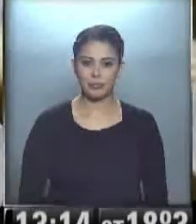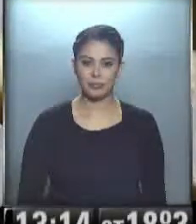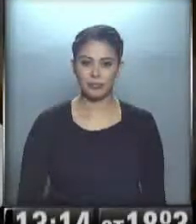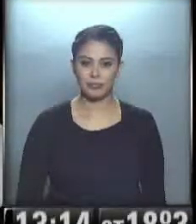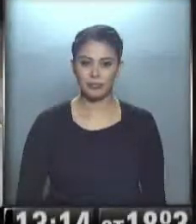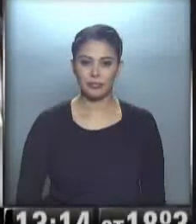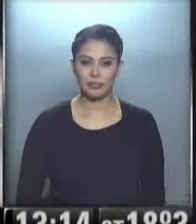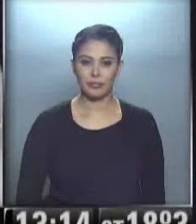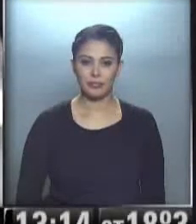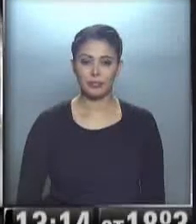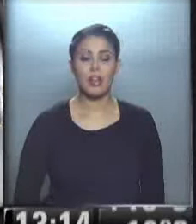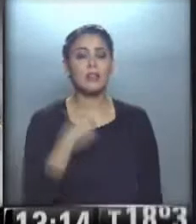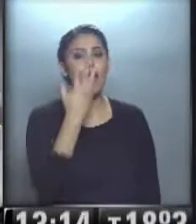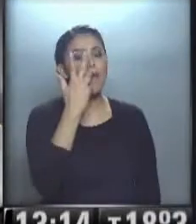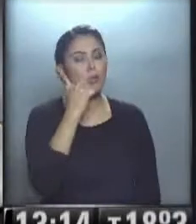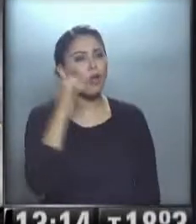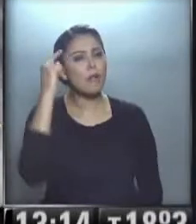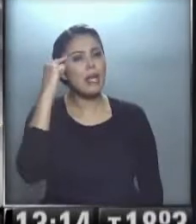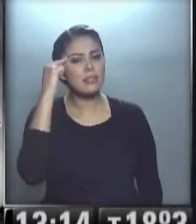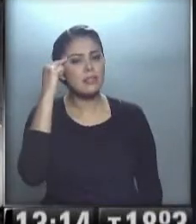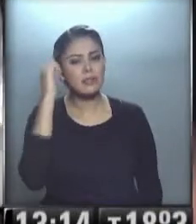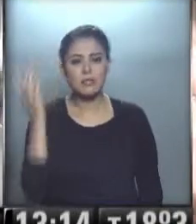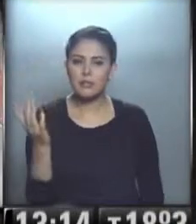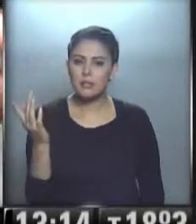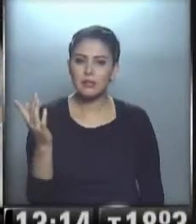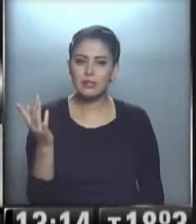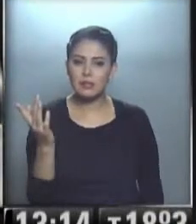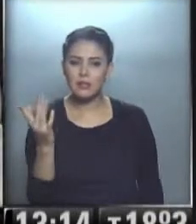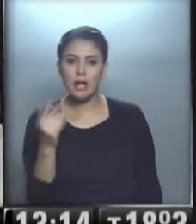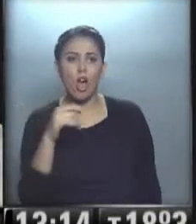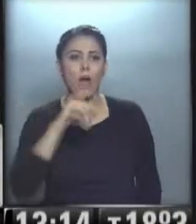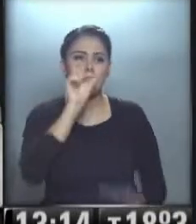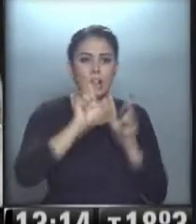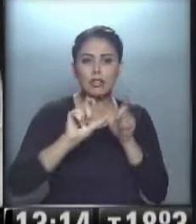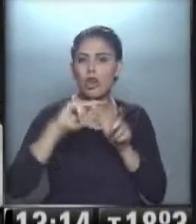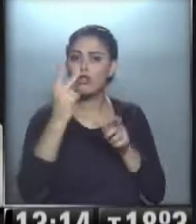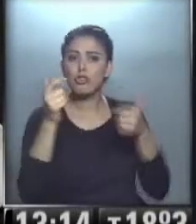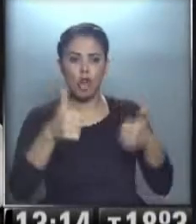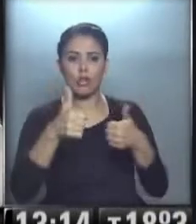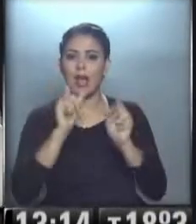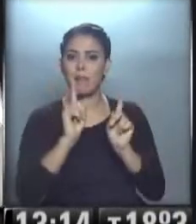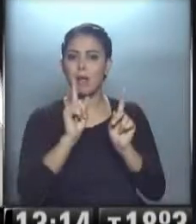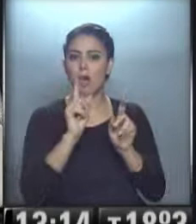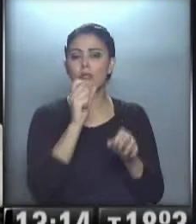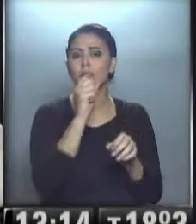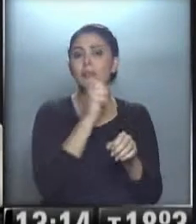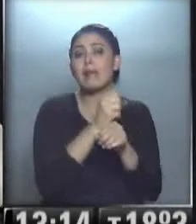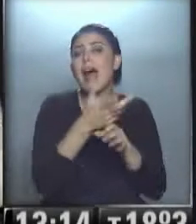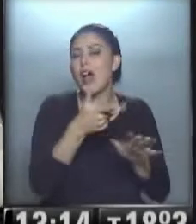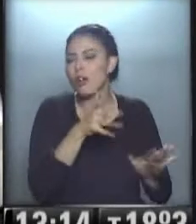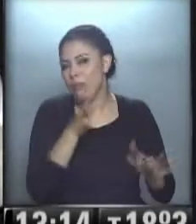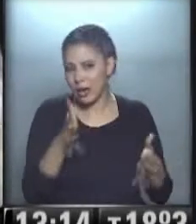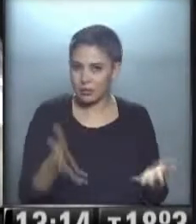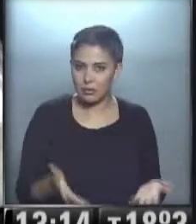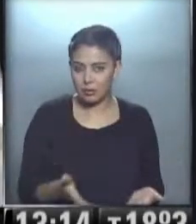cuatro días. Me enganché mucho con la idea de dos personas que tienen la misma profesión, casi.